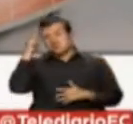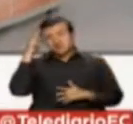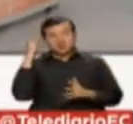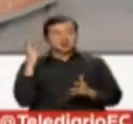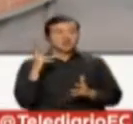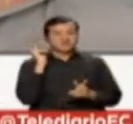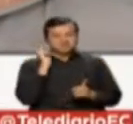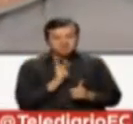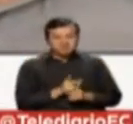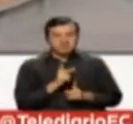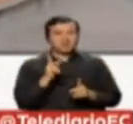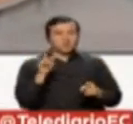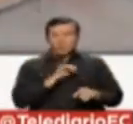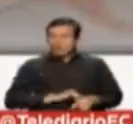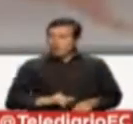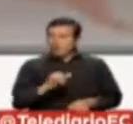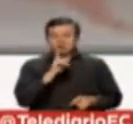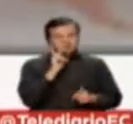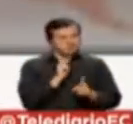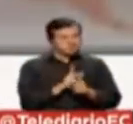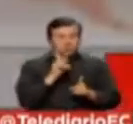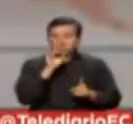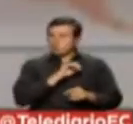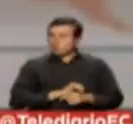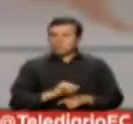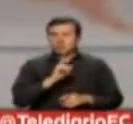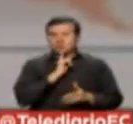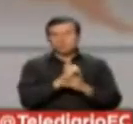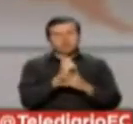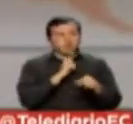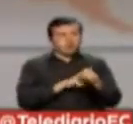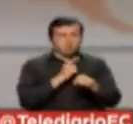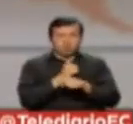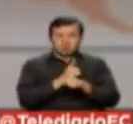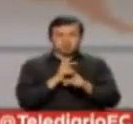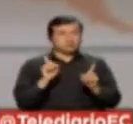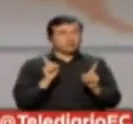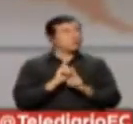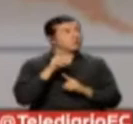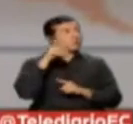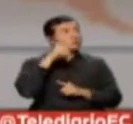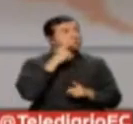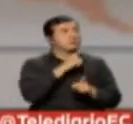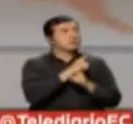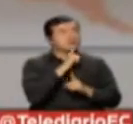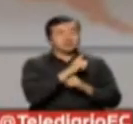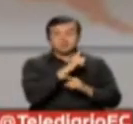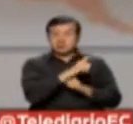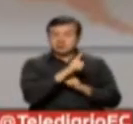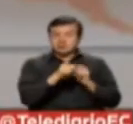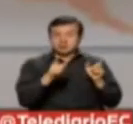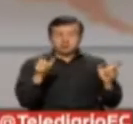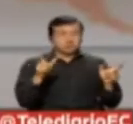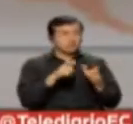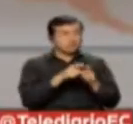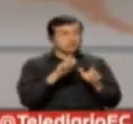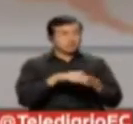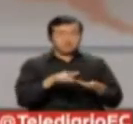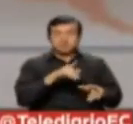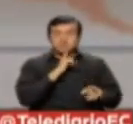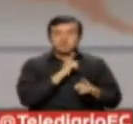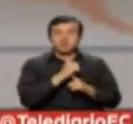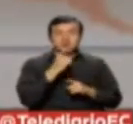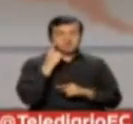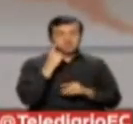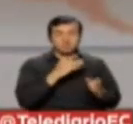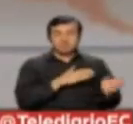dar exactamente el mismo número de veces exactamente el mismo número de horas sino que los docentes escogen en el proceso de aprendizaje y cuál es